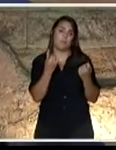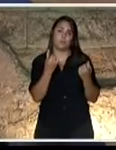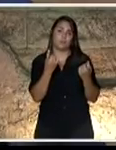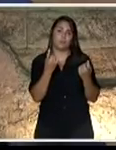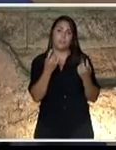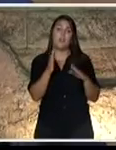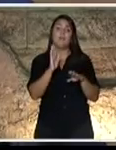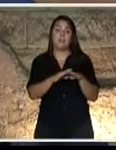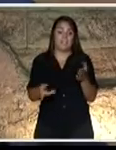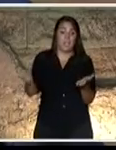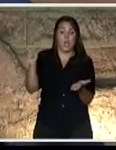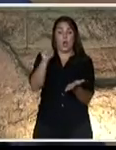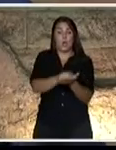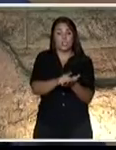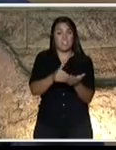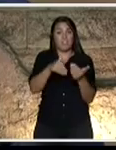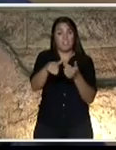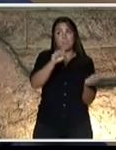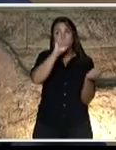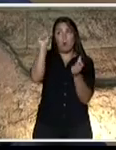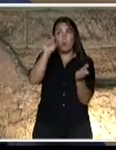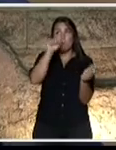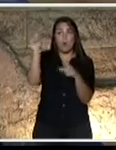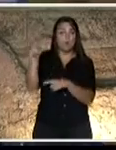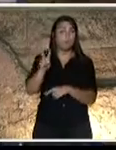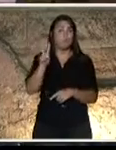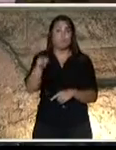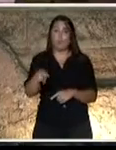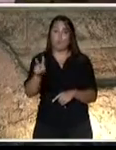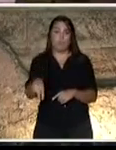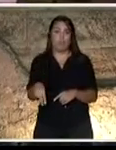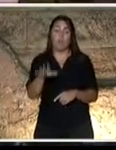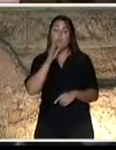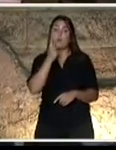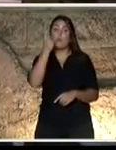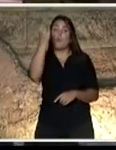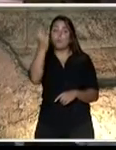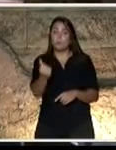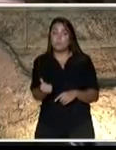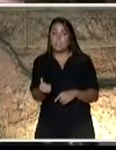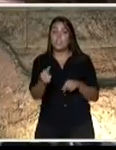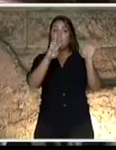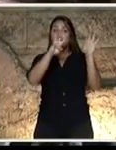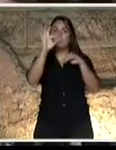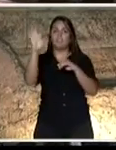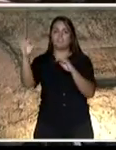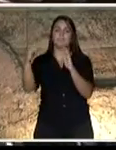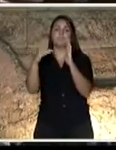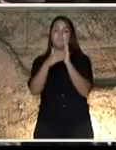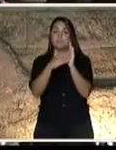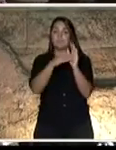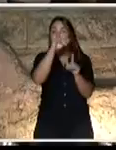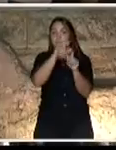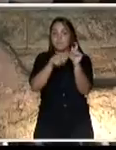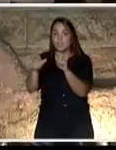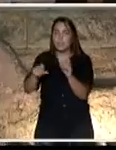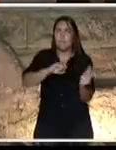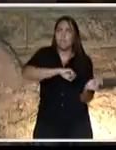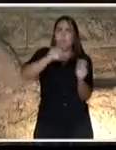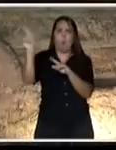nunca vuelva esa emigración que un día 800.000 pesetas personas tuvieron que